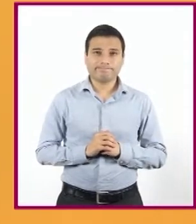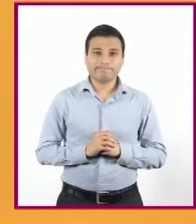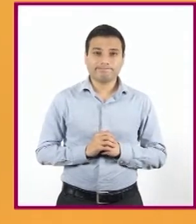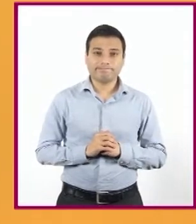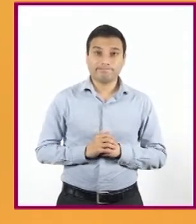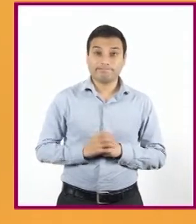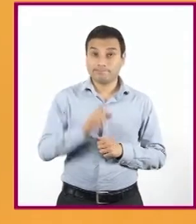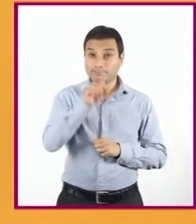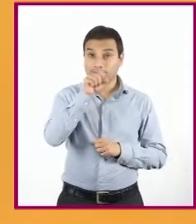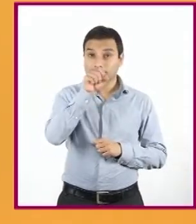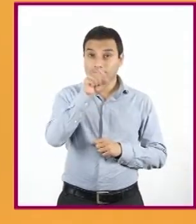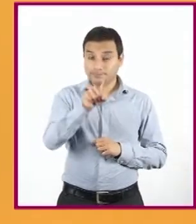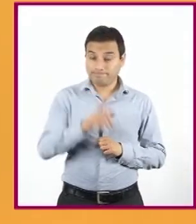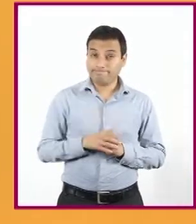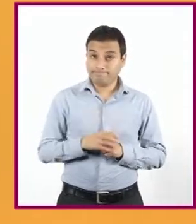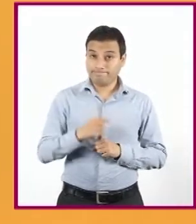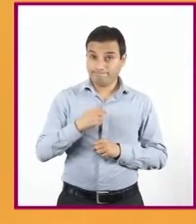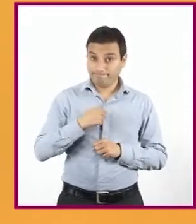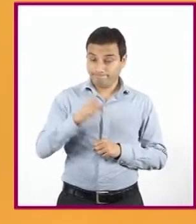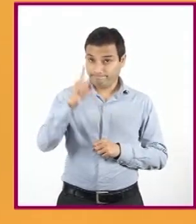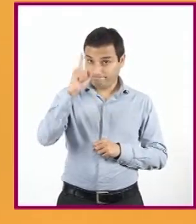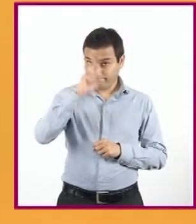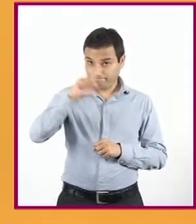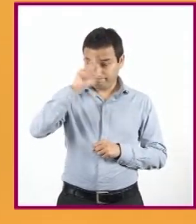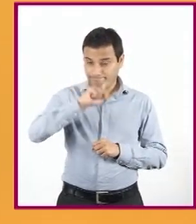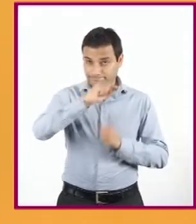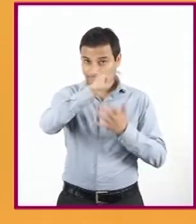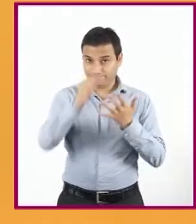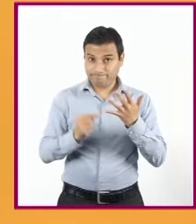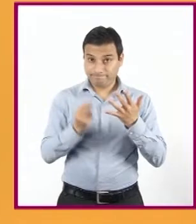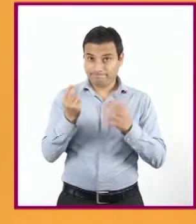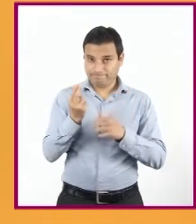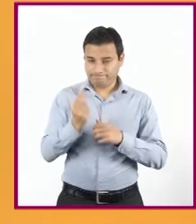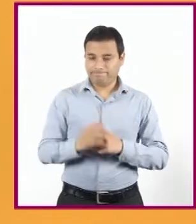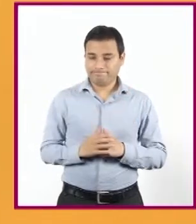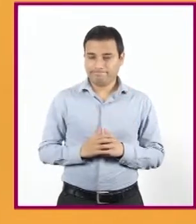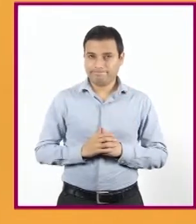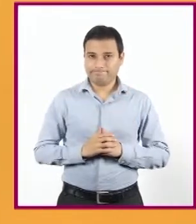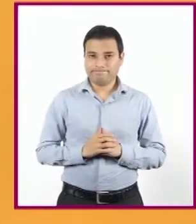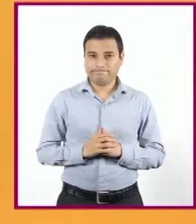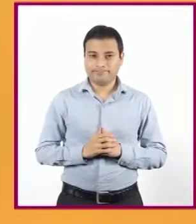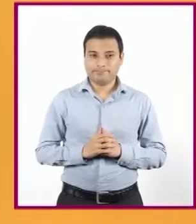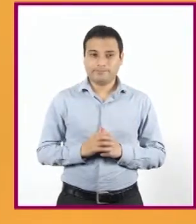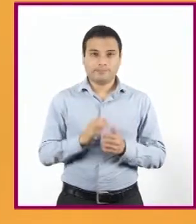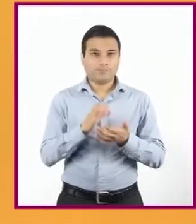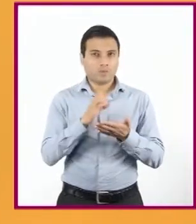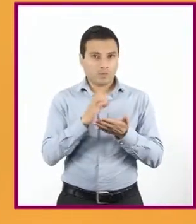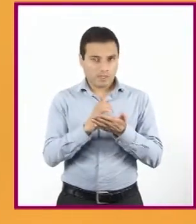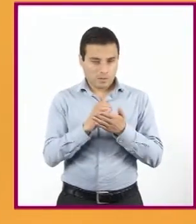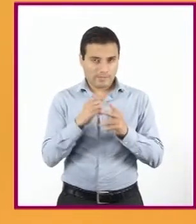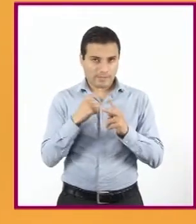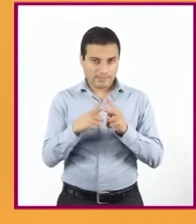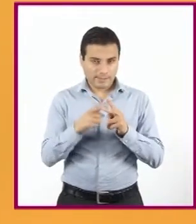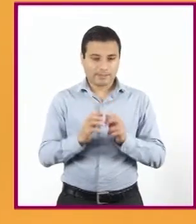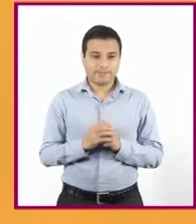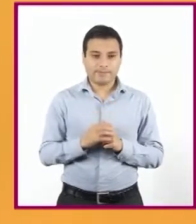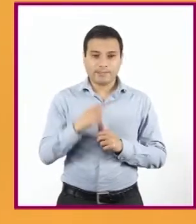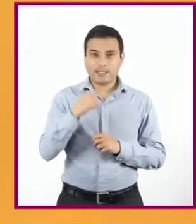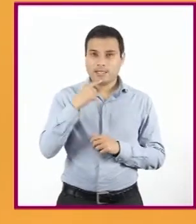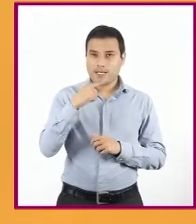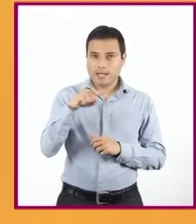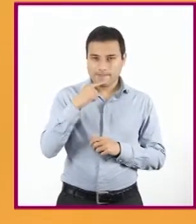mismo, les sugerimos que tengan a la mano los siguientes materiales que necesitarán: cuaderno de matemáticas,